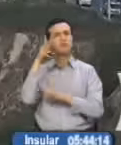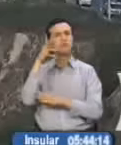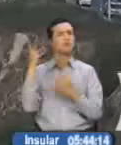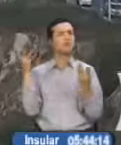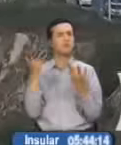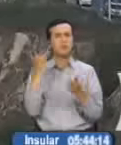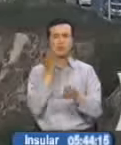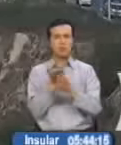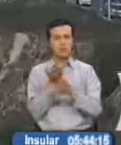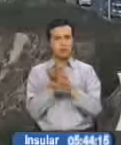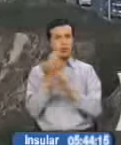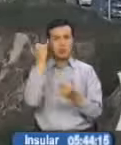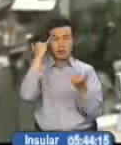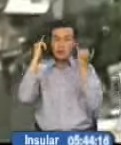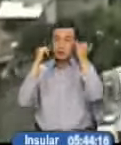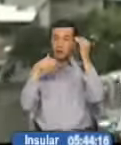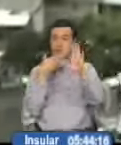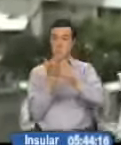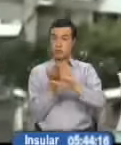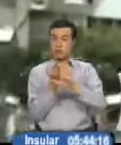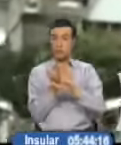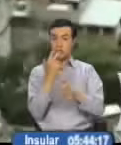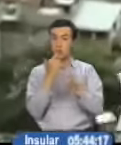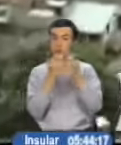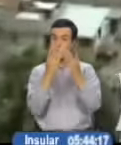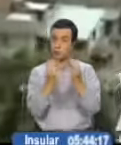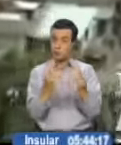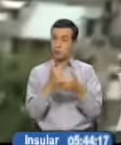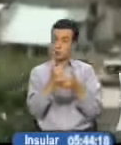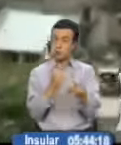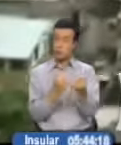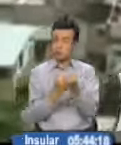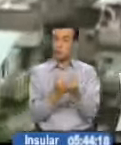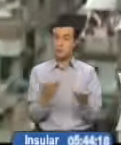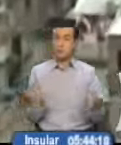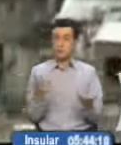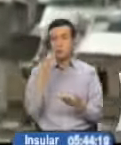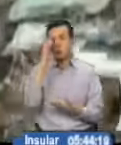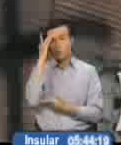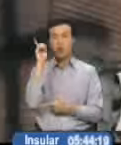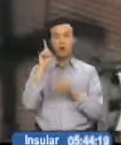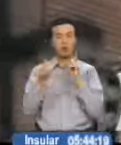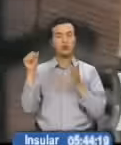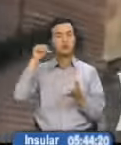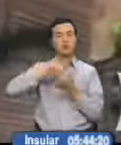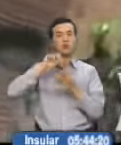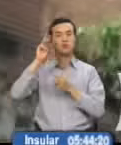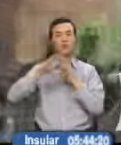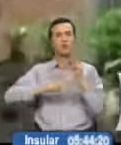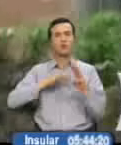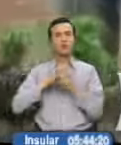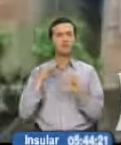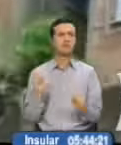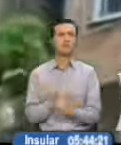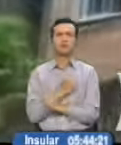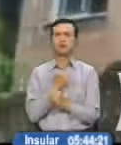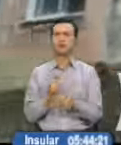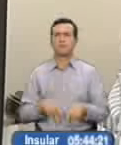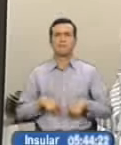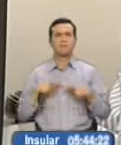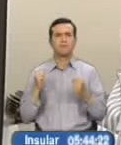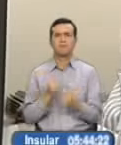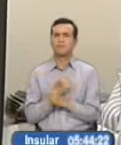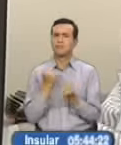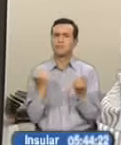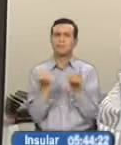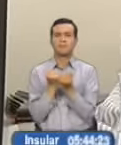aportar con ideas y así encontrar soluciones a dicha problemática, ya que hay urbes en el mundo en las cuales es imposible vivir.